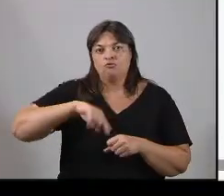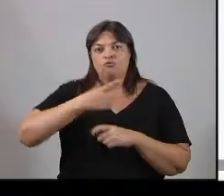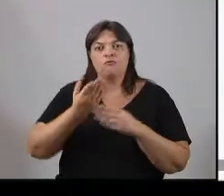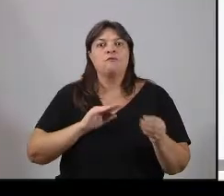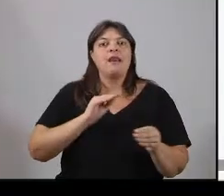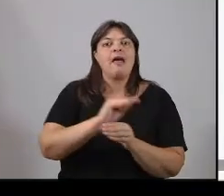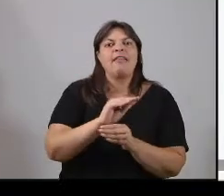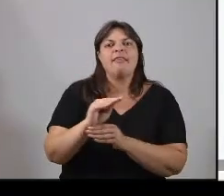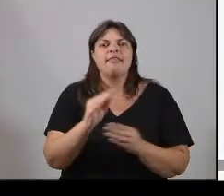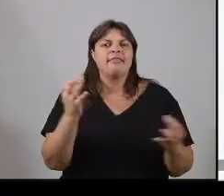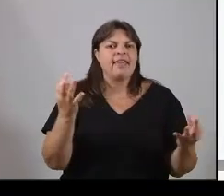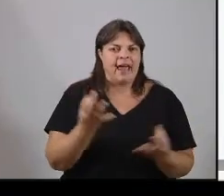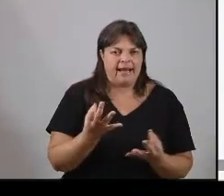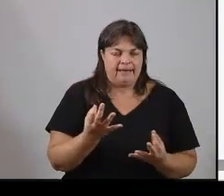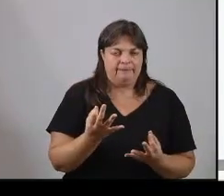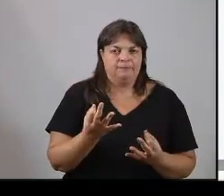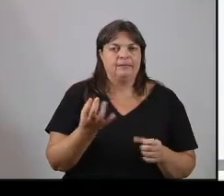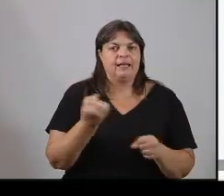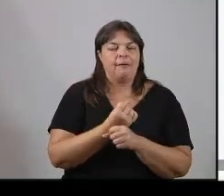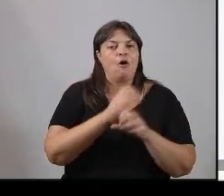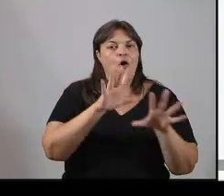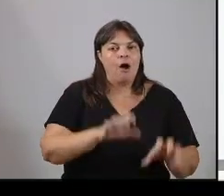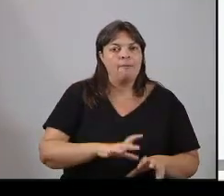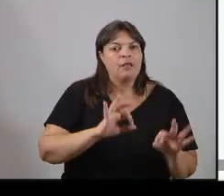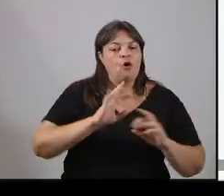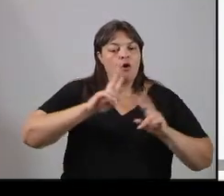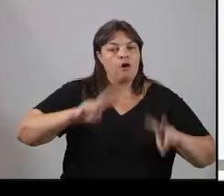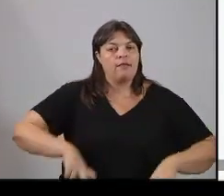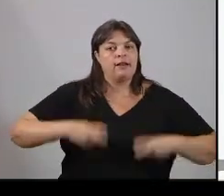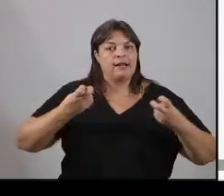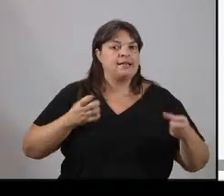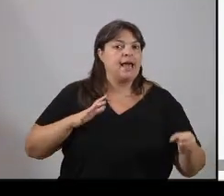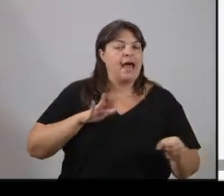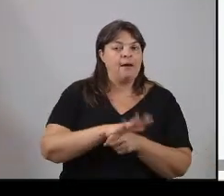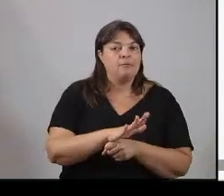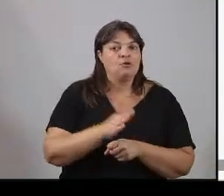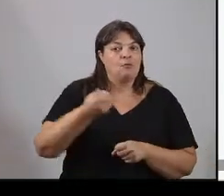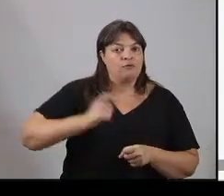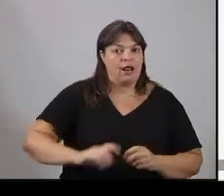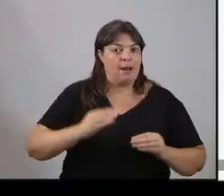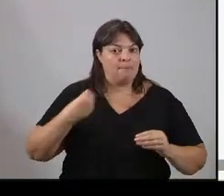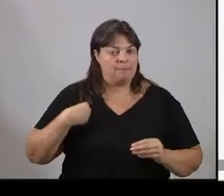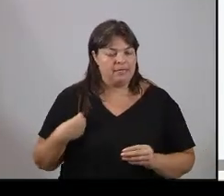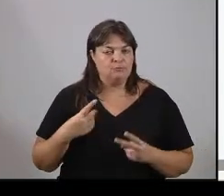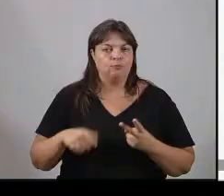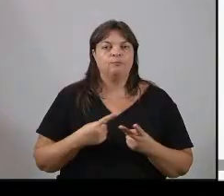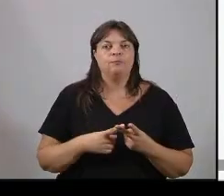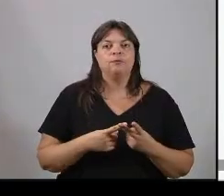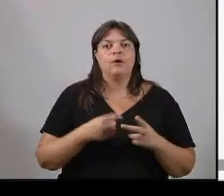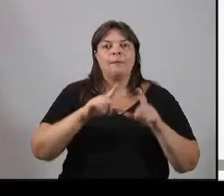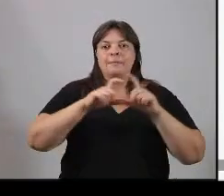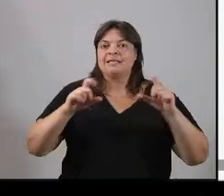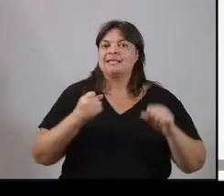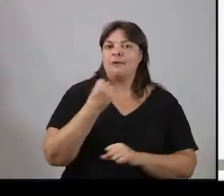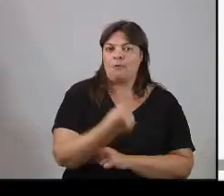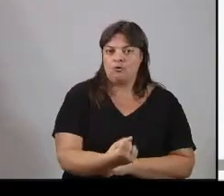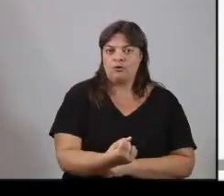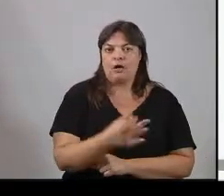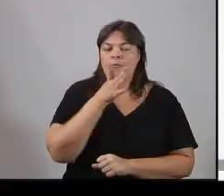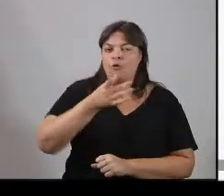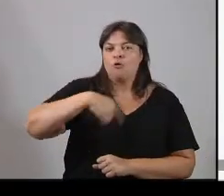financiar? Aprender un oficio o reciclarse en un ámbito profesional, apoyar a las empresas para que